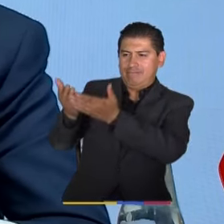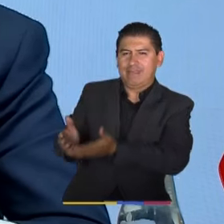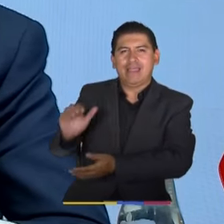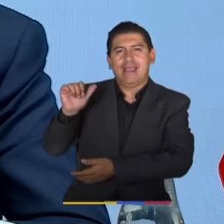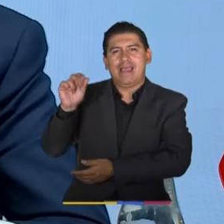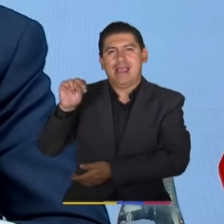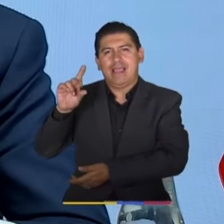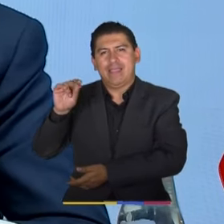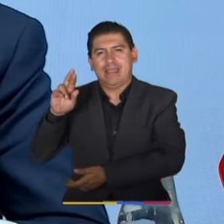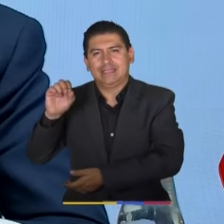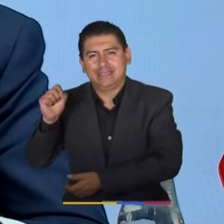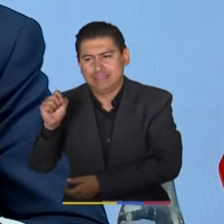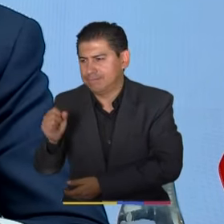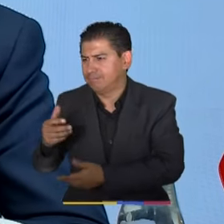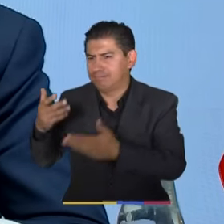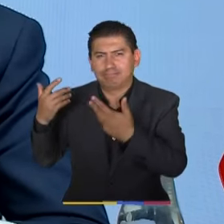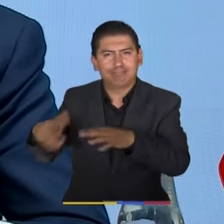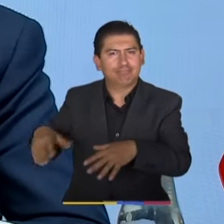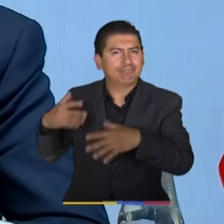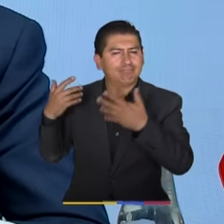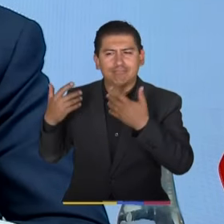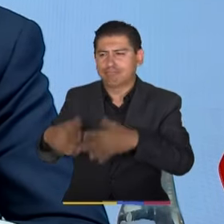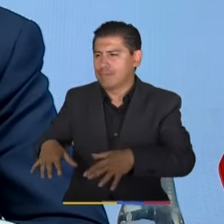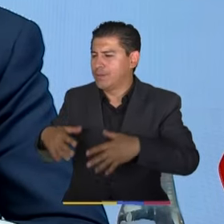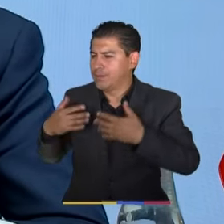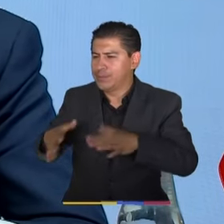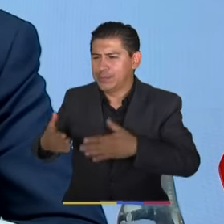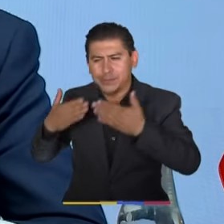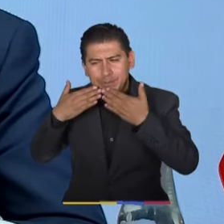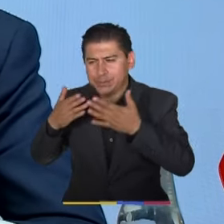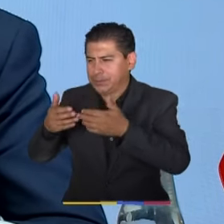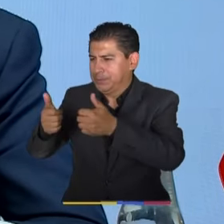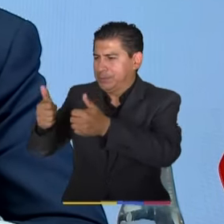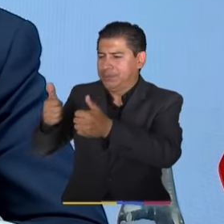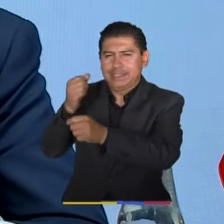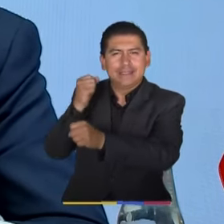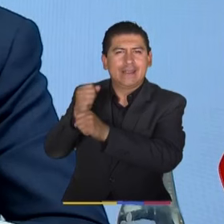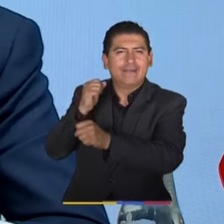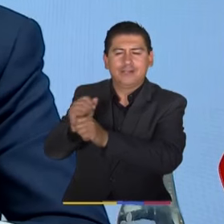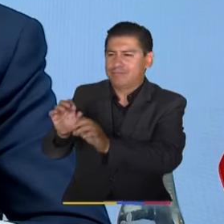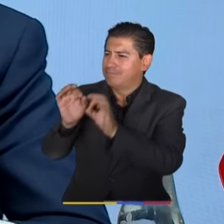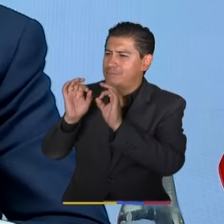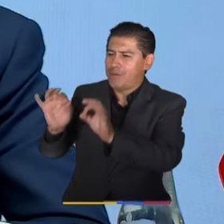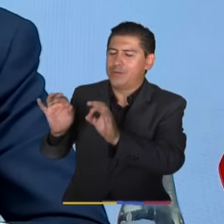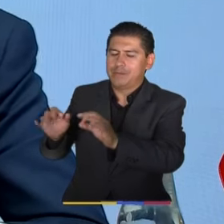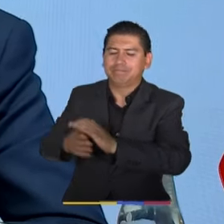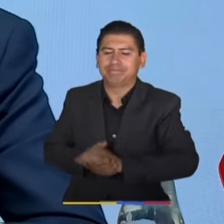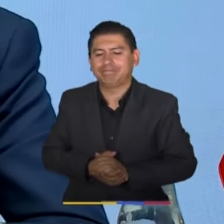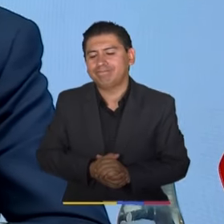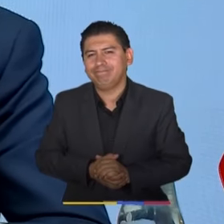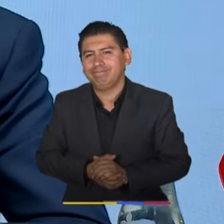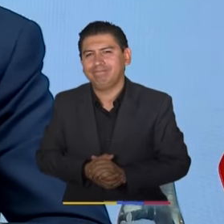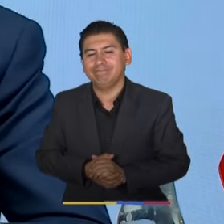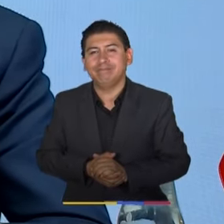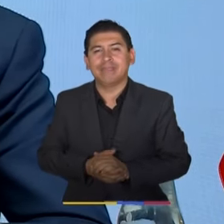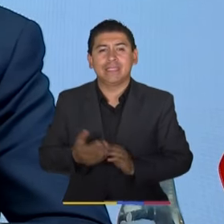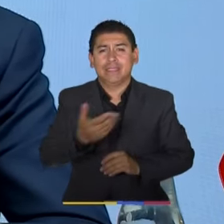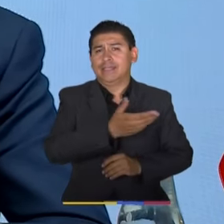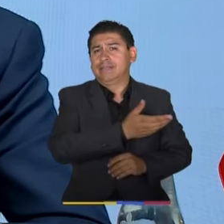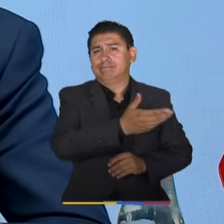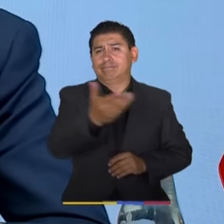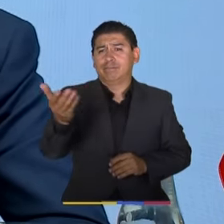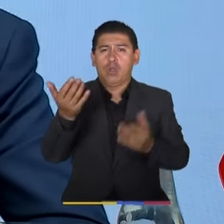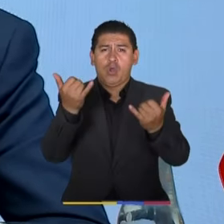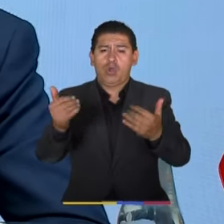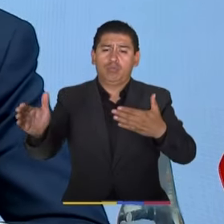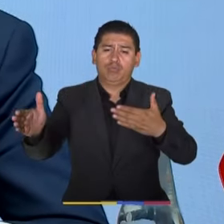Andrés Alamán. Reitero mi más cordial enhorabuena a ambas. Señoras y señores, la